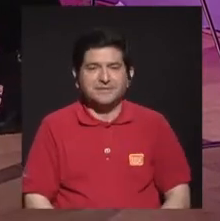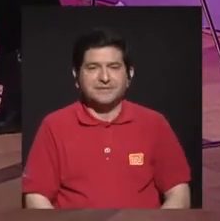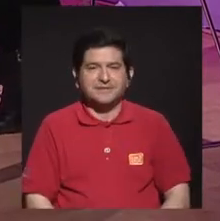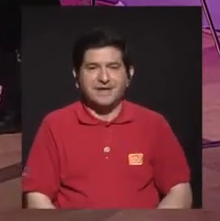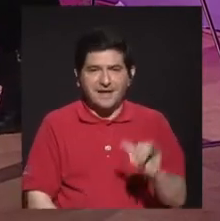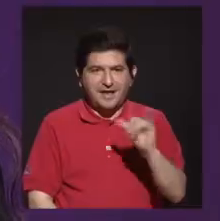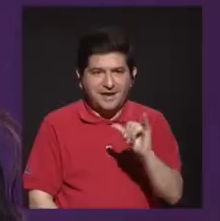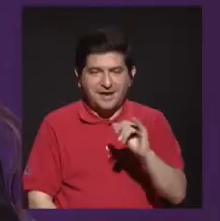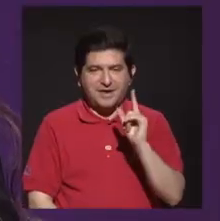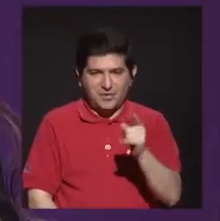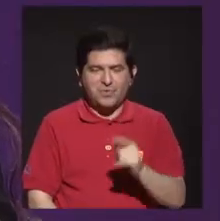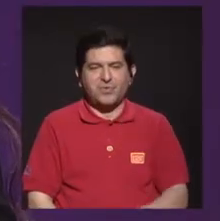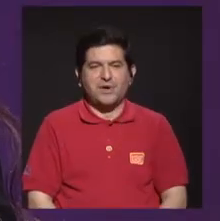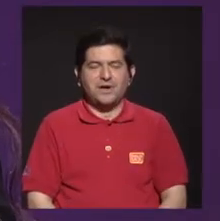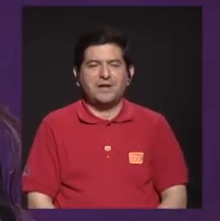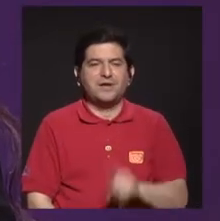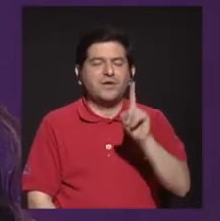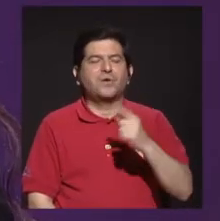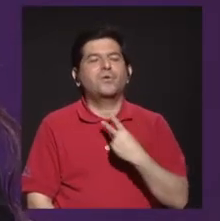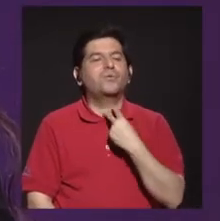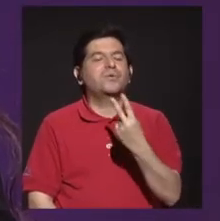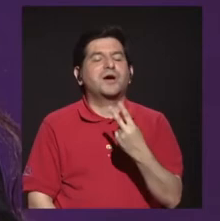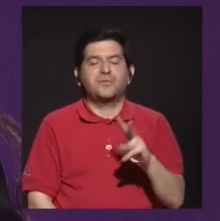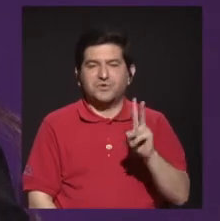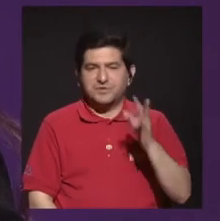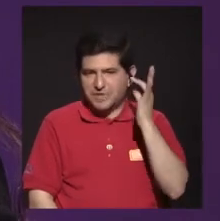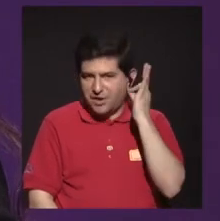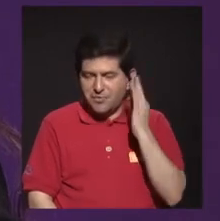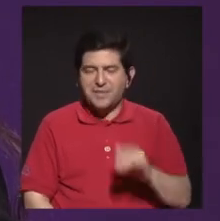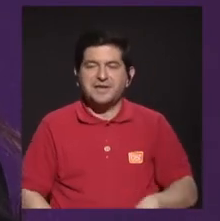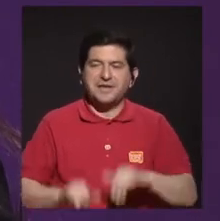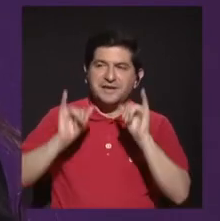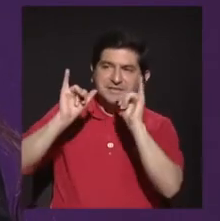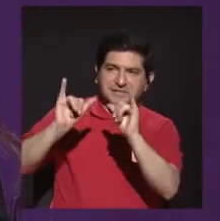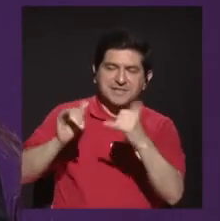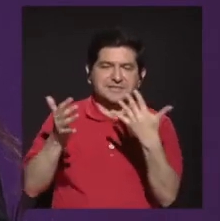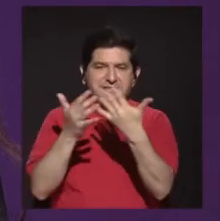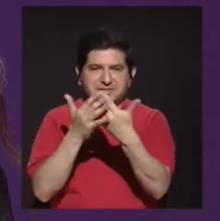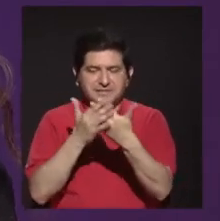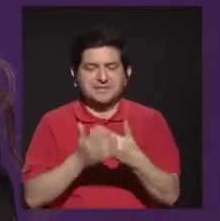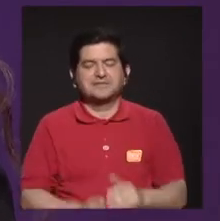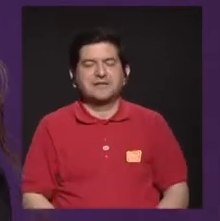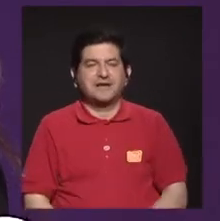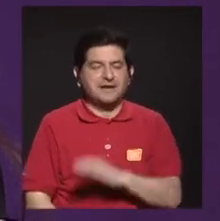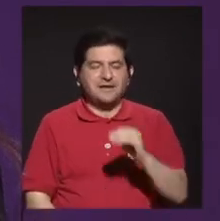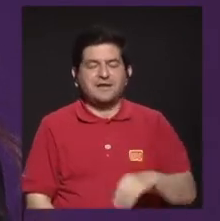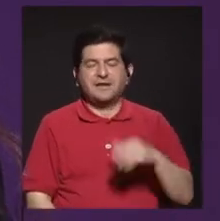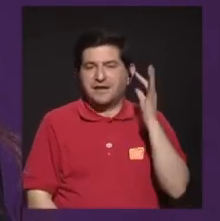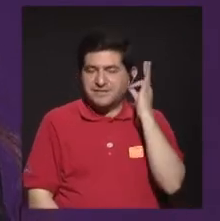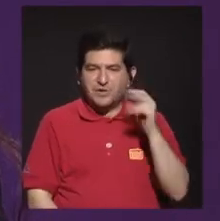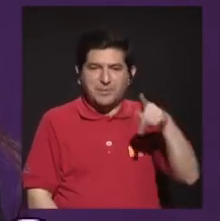compañera, ¿verdad? Elevando una voz a aquellas compañeras que están por dentro y a doña Paula y a doña Vanessa.